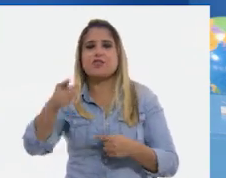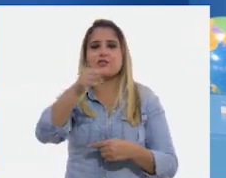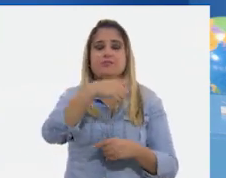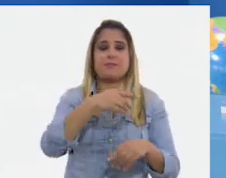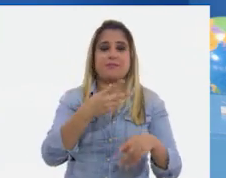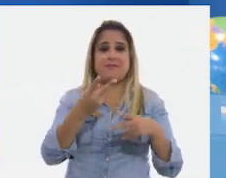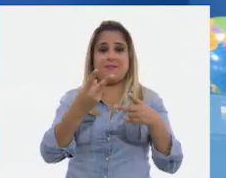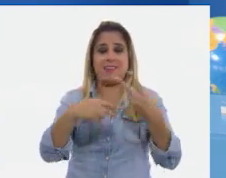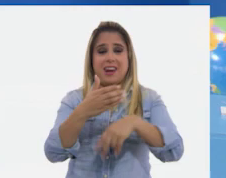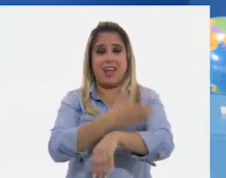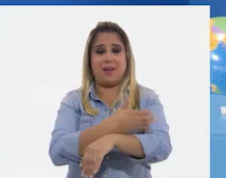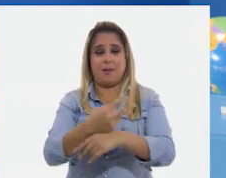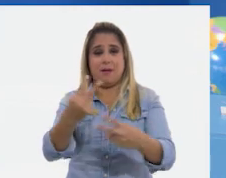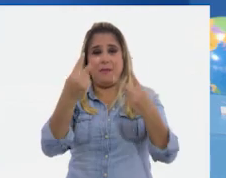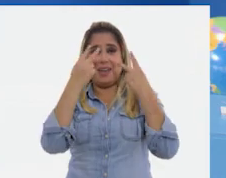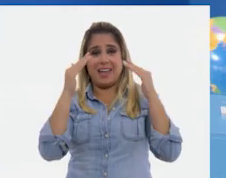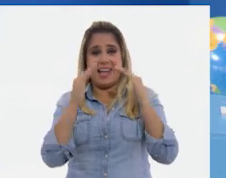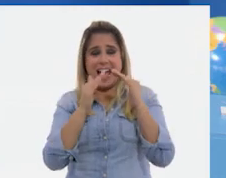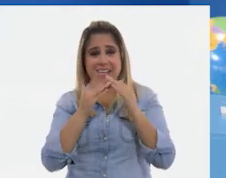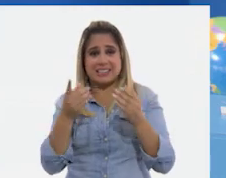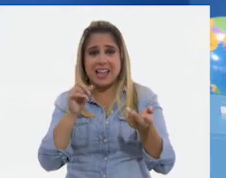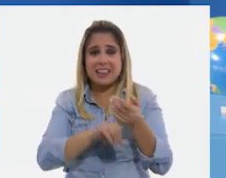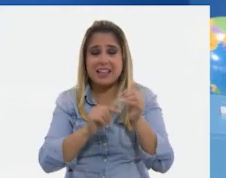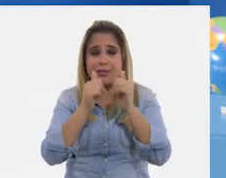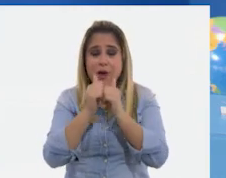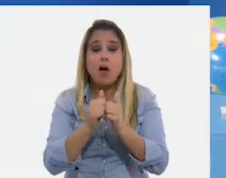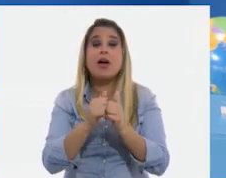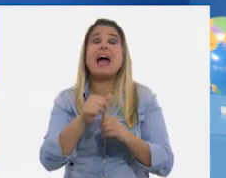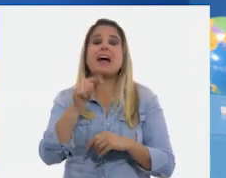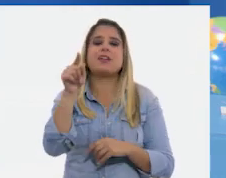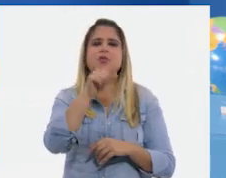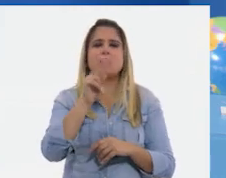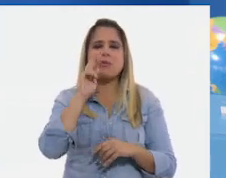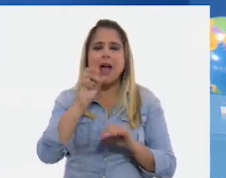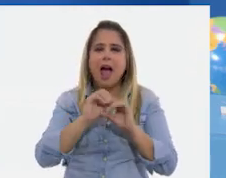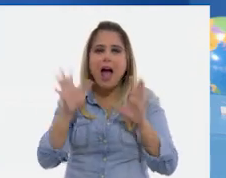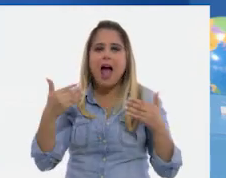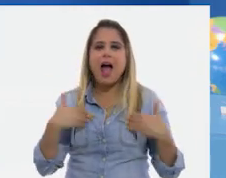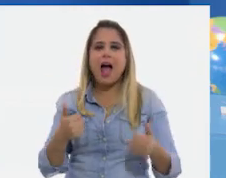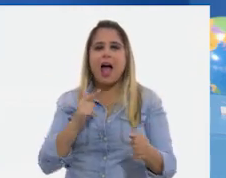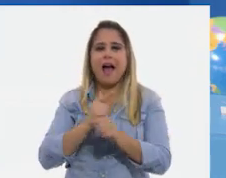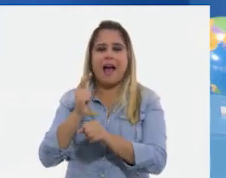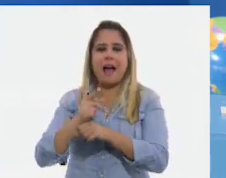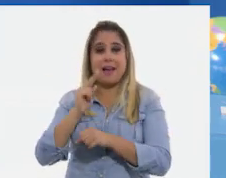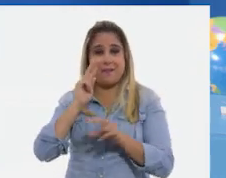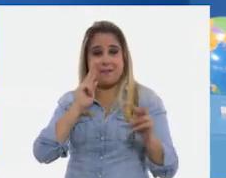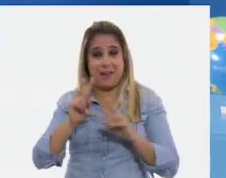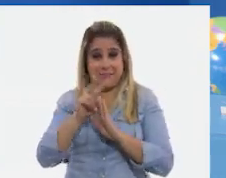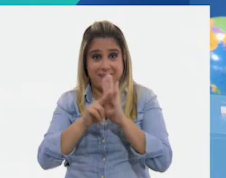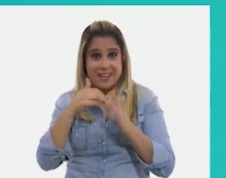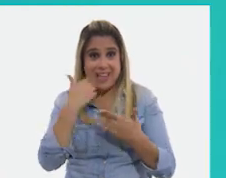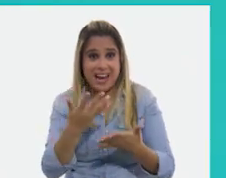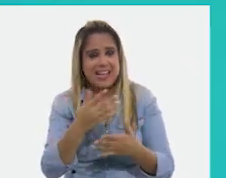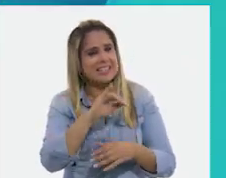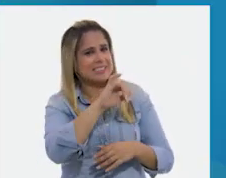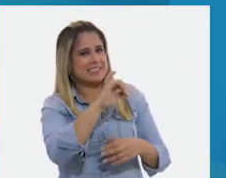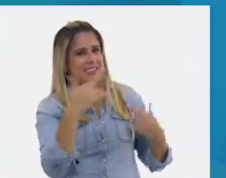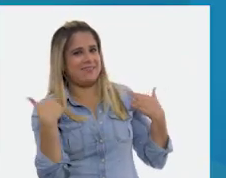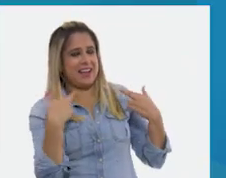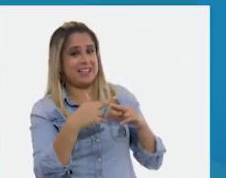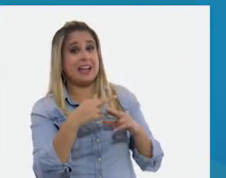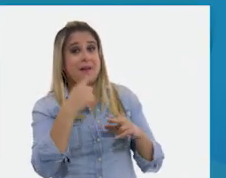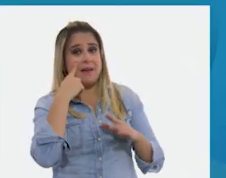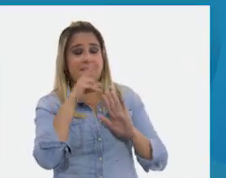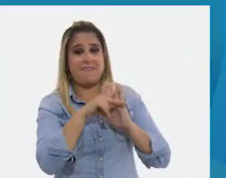nos acompañan desde casa tengan mayor claridad. ¿Vamos a verlo, Juan Carlos? Claro que sí, maestra. Cultura